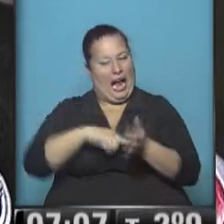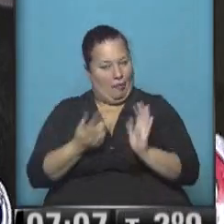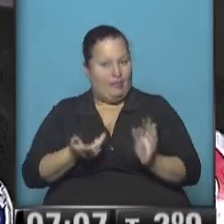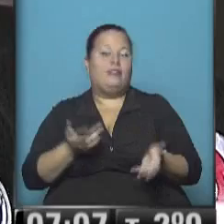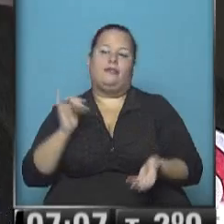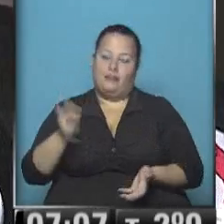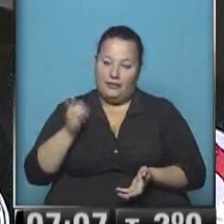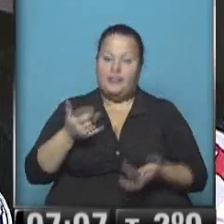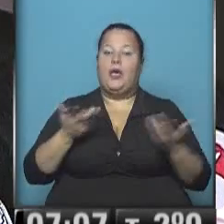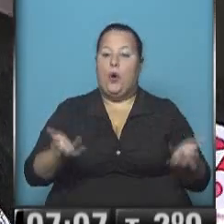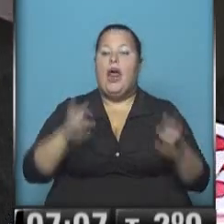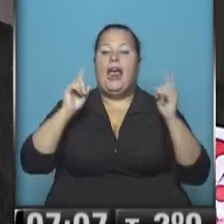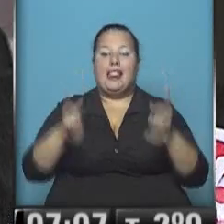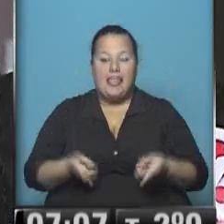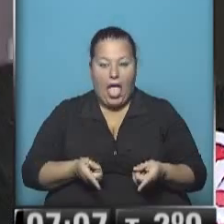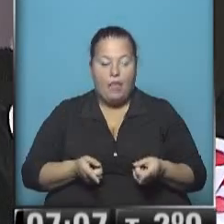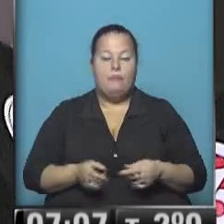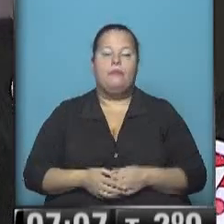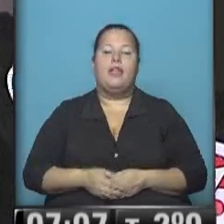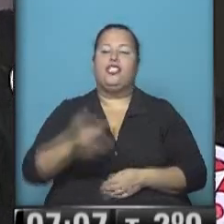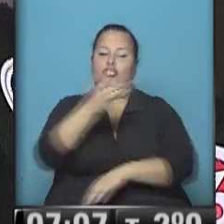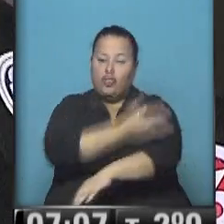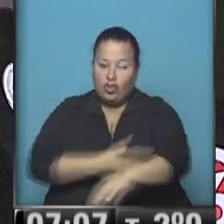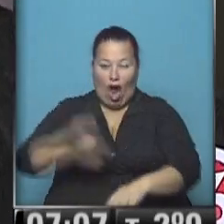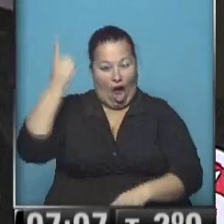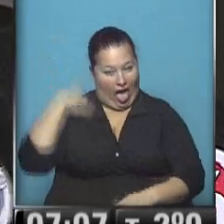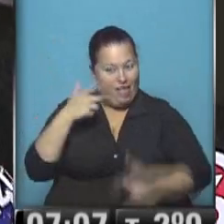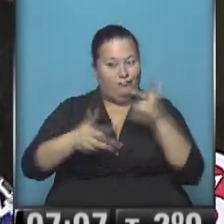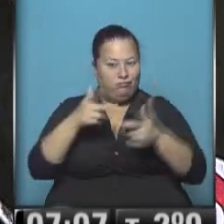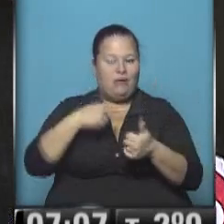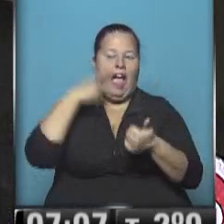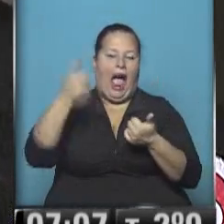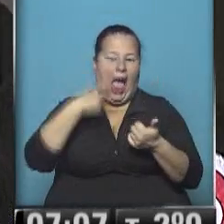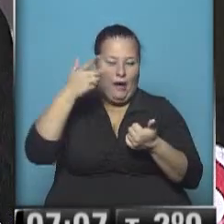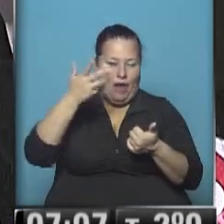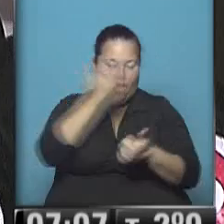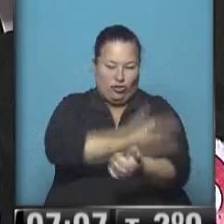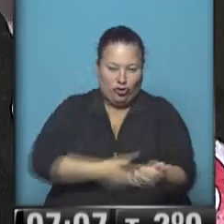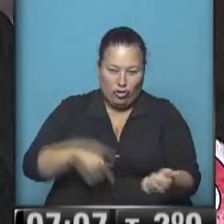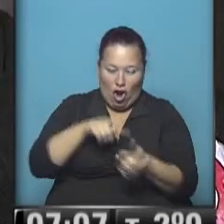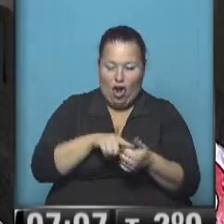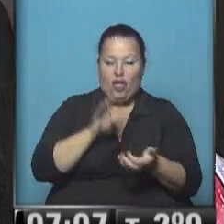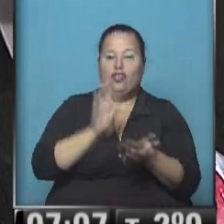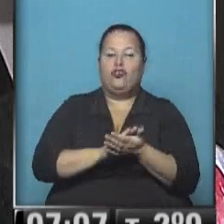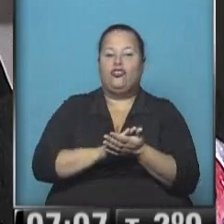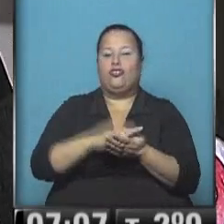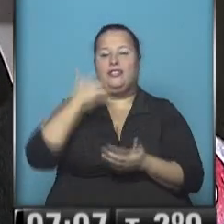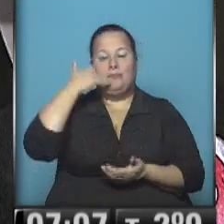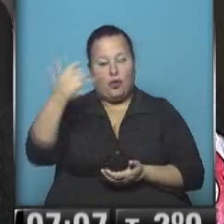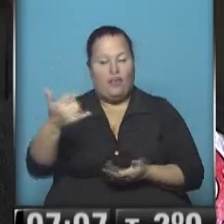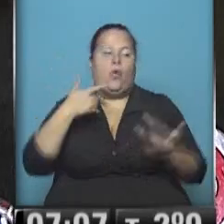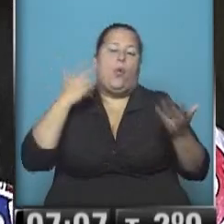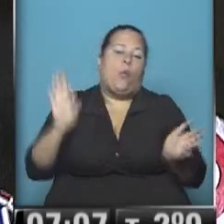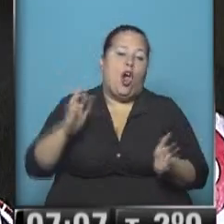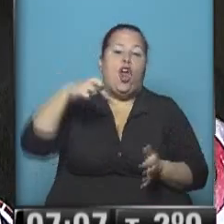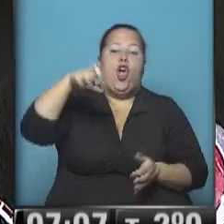Aires, ¿no? Seguro. Y bueno, también hasta Scioli, ayer habíamos adelantado algunas de las declaraciones que dio vía telefónica. Dijo, bueno,